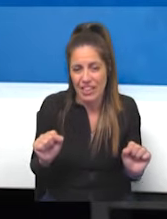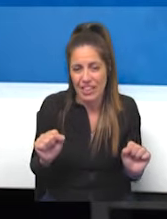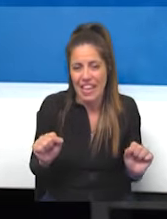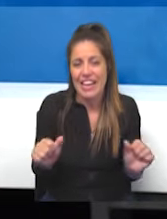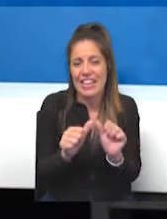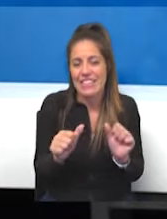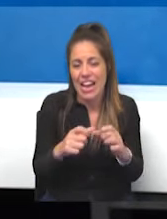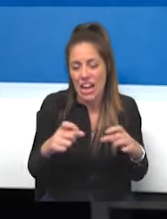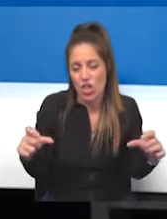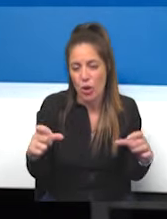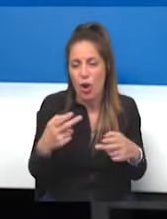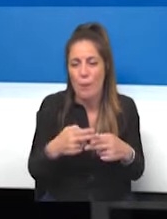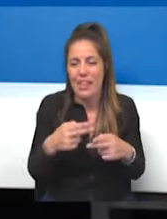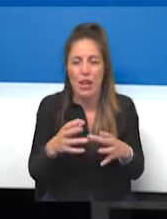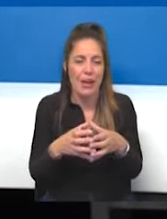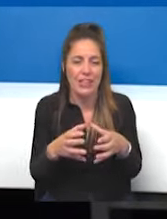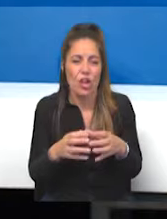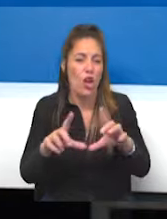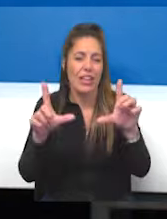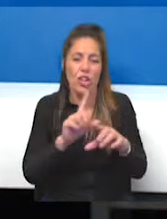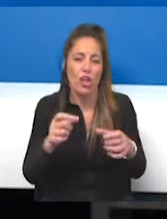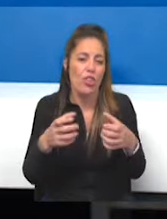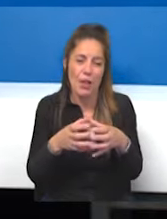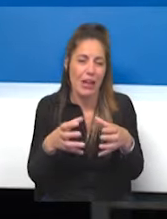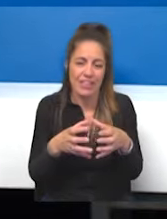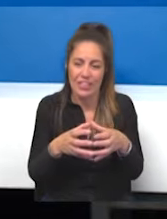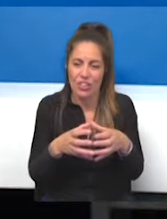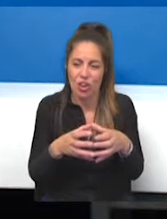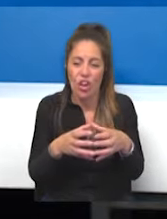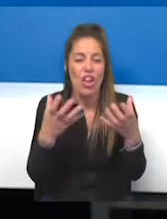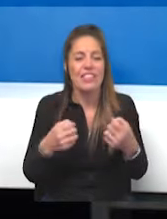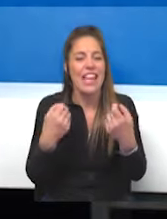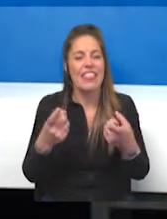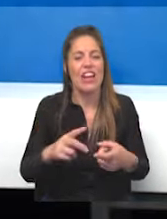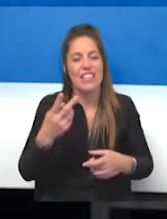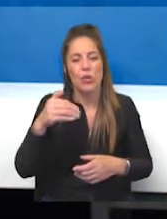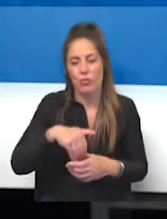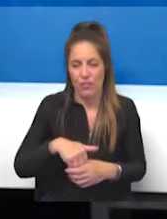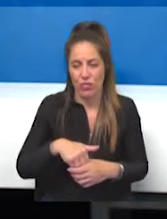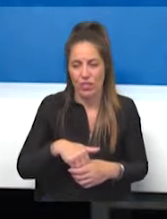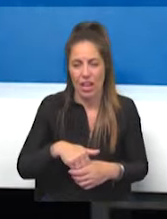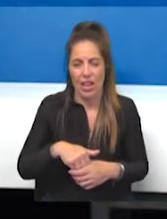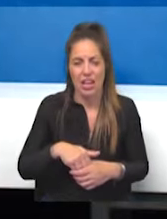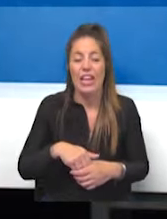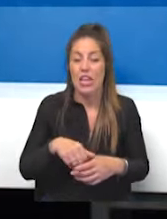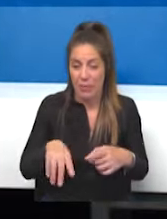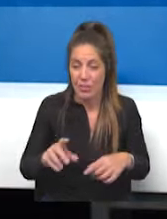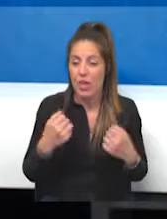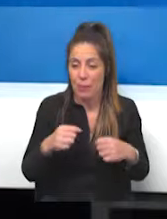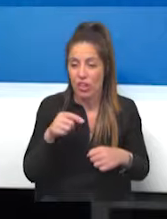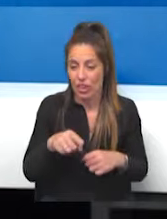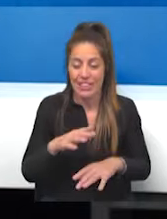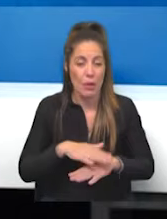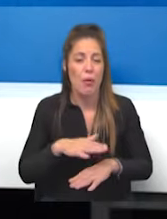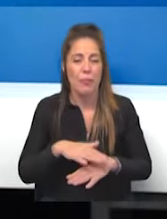haga alusión a partidos porque los candidatos no son de partido lo que se le quiere dar con la segunda vuelta y vaya si va a ser práctico en esta